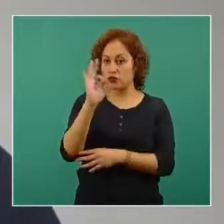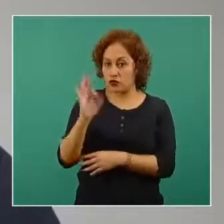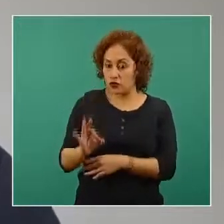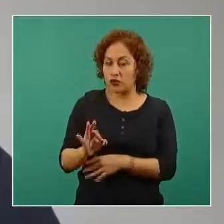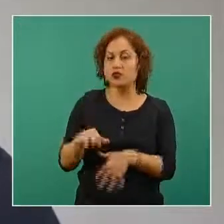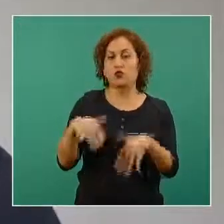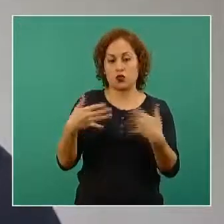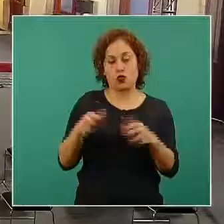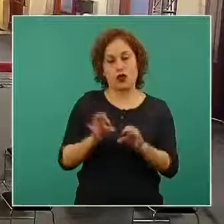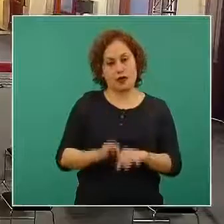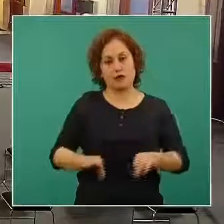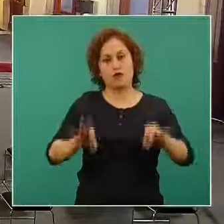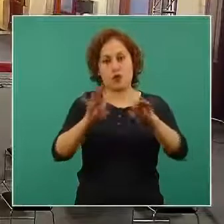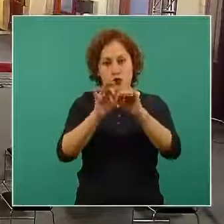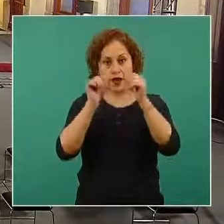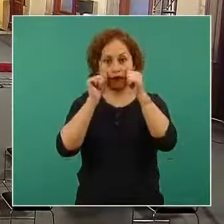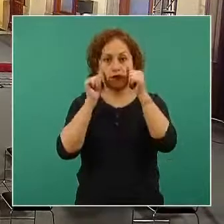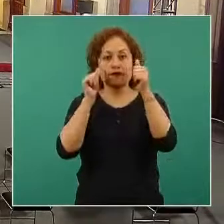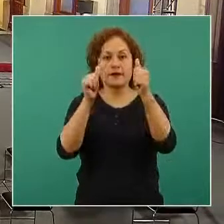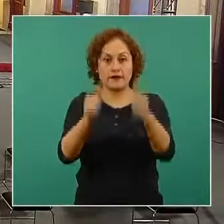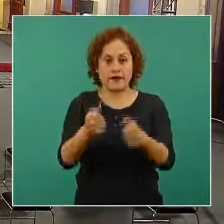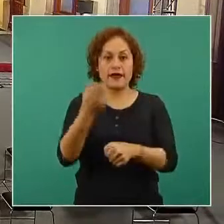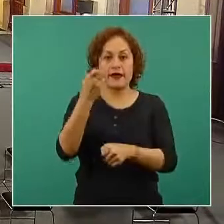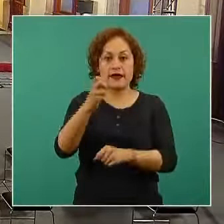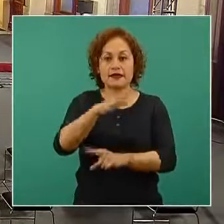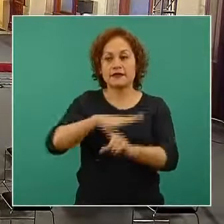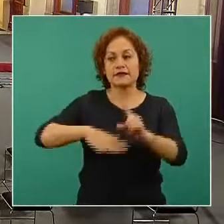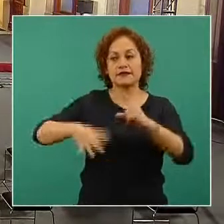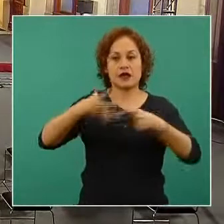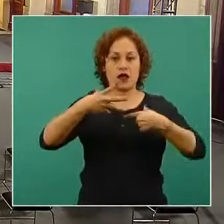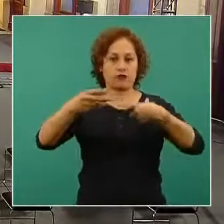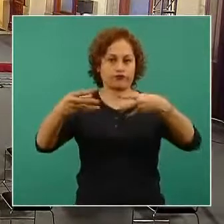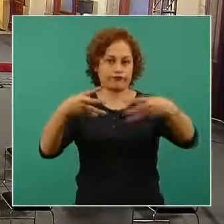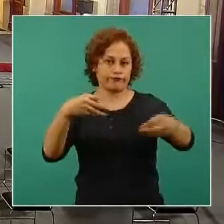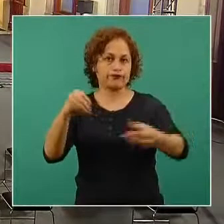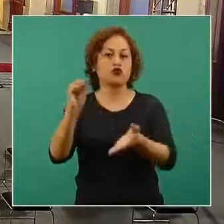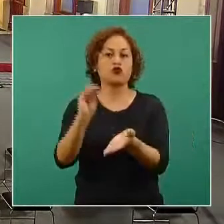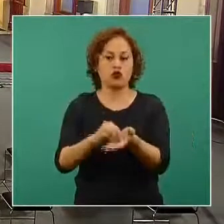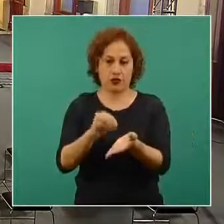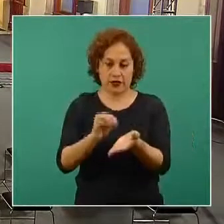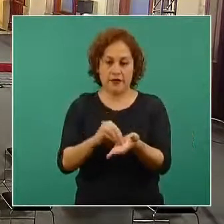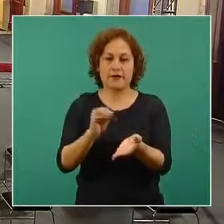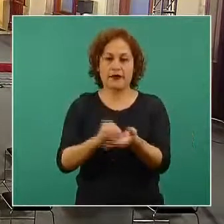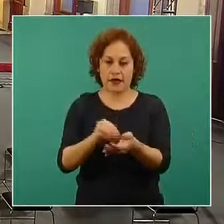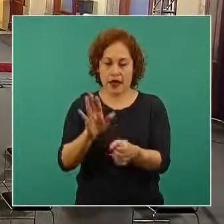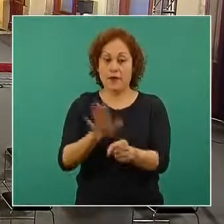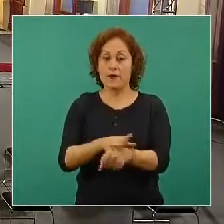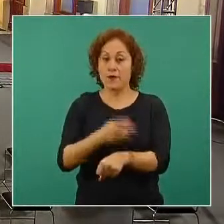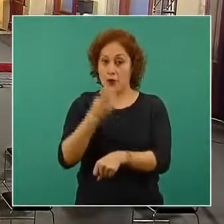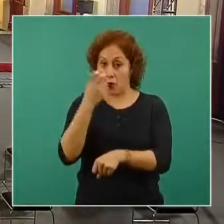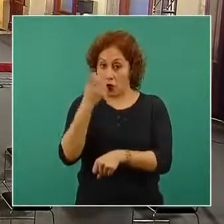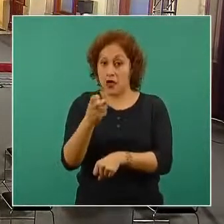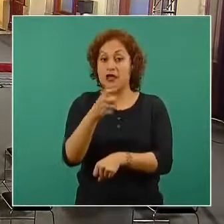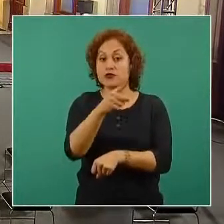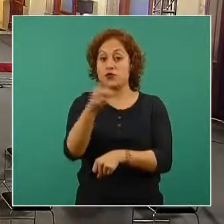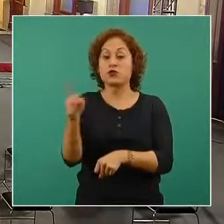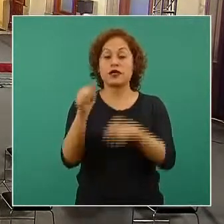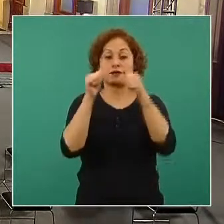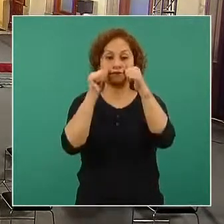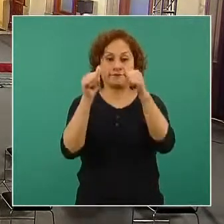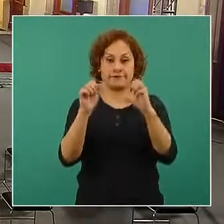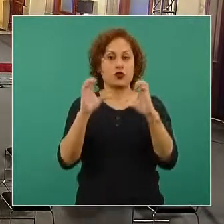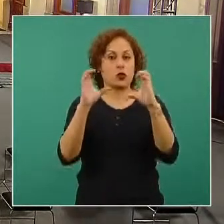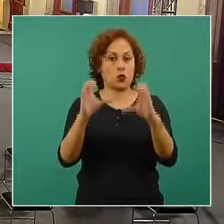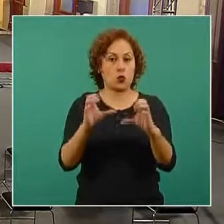enfermaron, entonces por lo tanto todavía pueden contagiarse y enfermar, y será lo que en siguientes semanas podremos seguir viendo